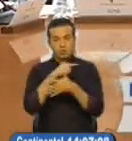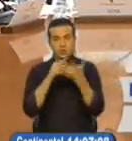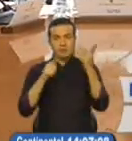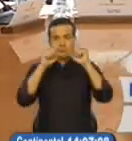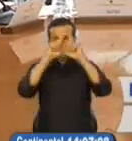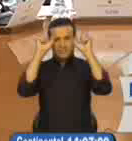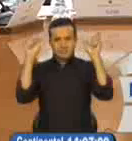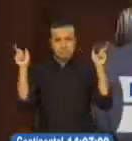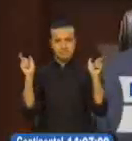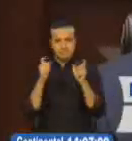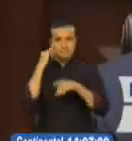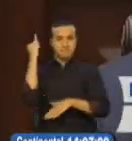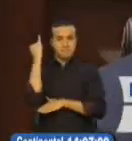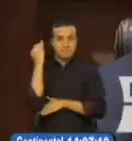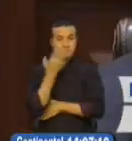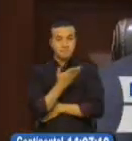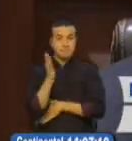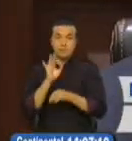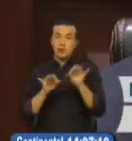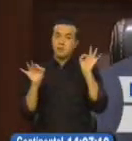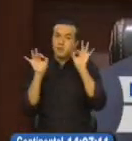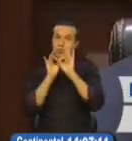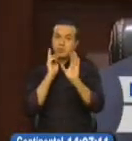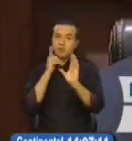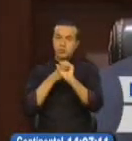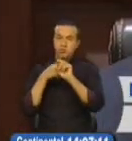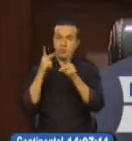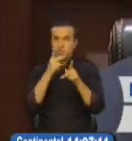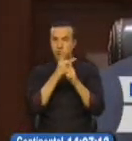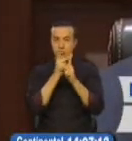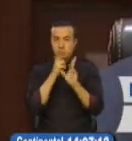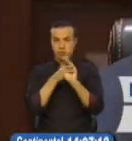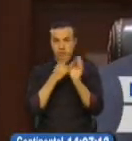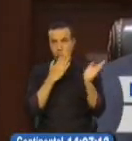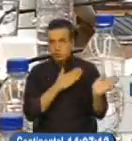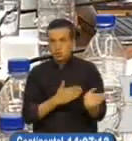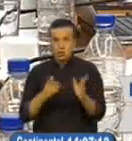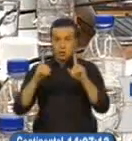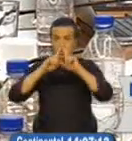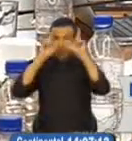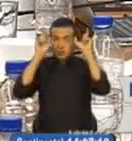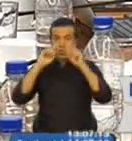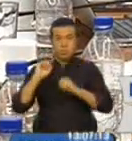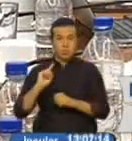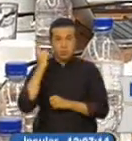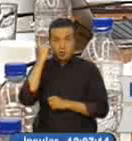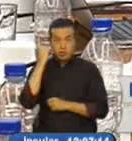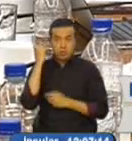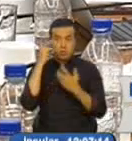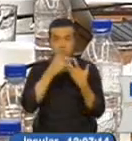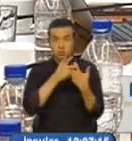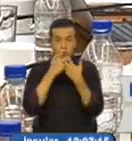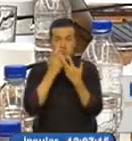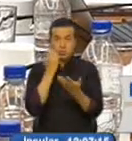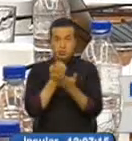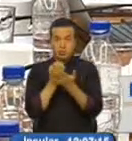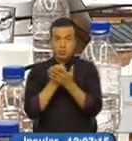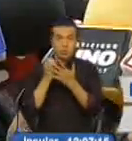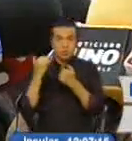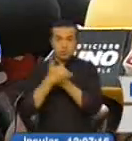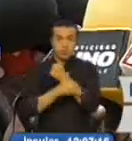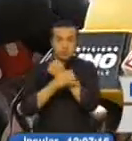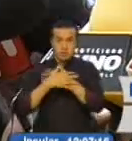empresa y mediana industria, es vital formar parte de este consejo, pues no solo el gran empresariado es quien coadyuva a la economía